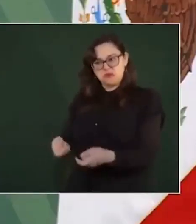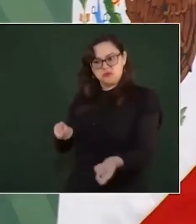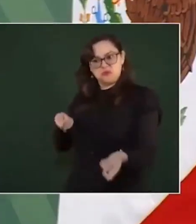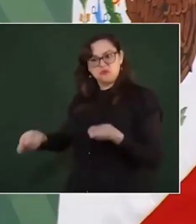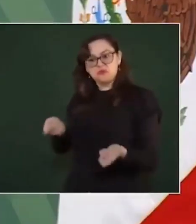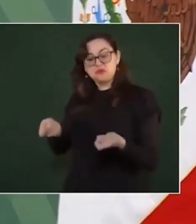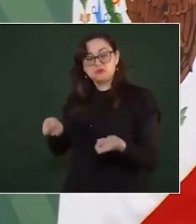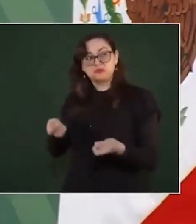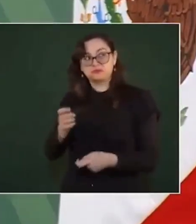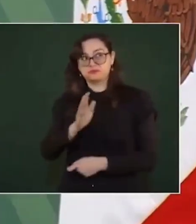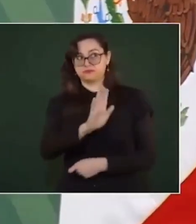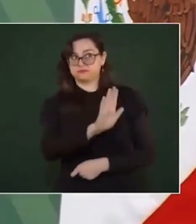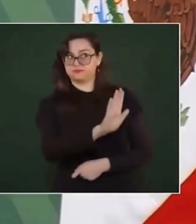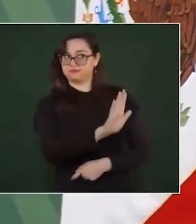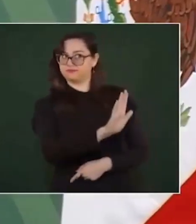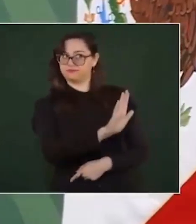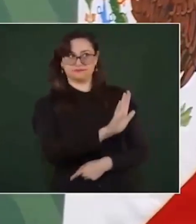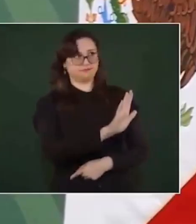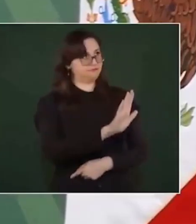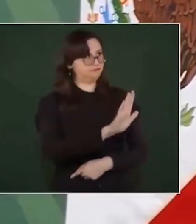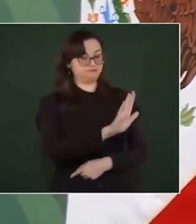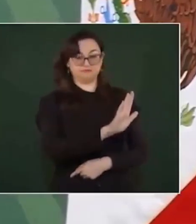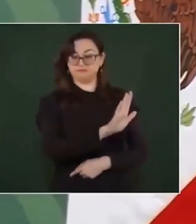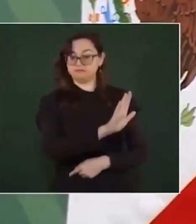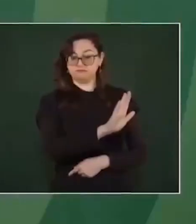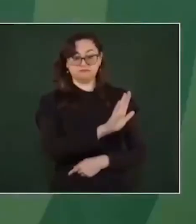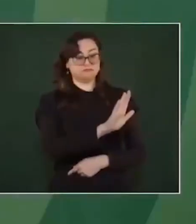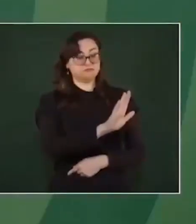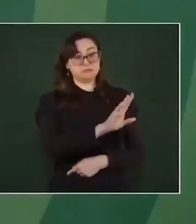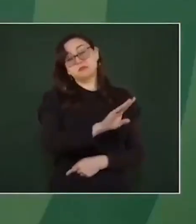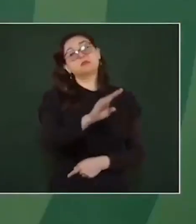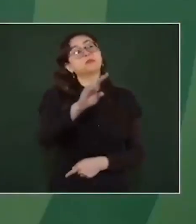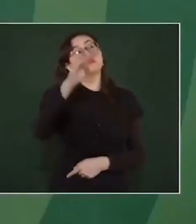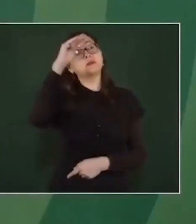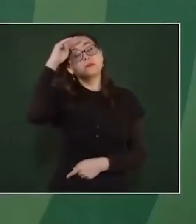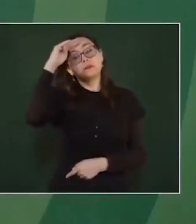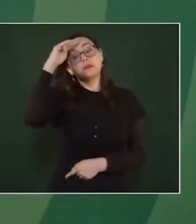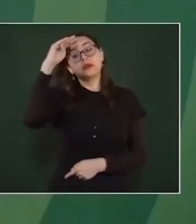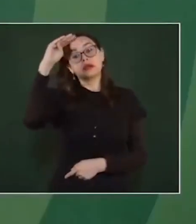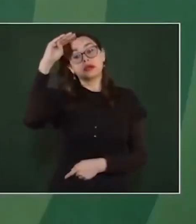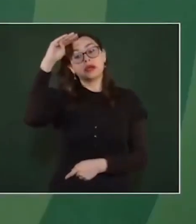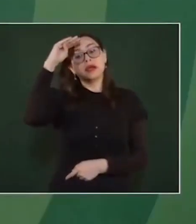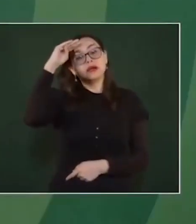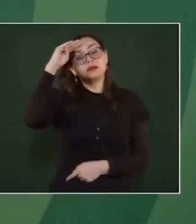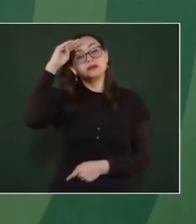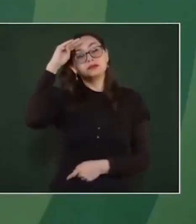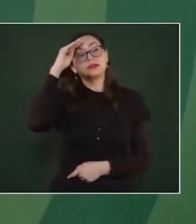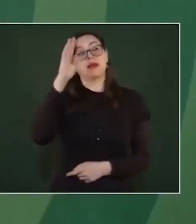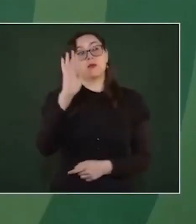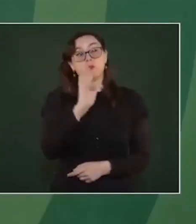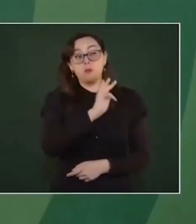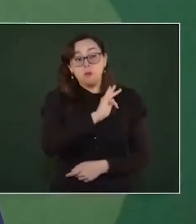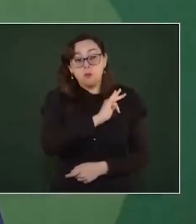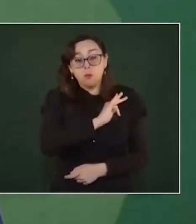por sus propósitos